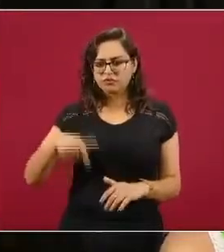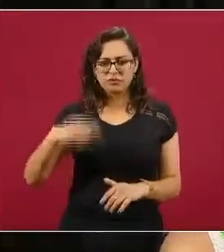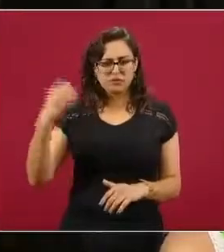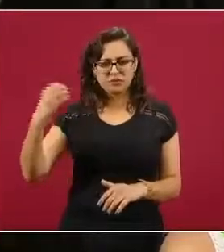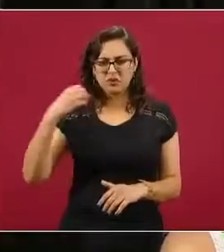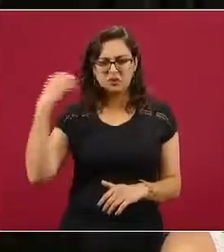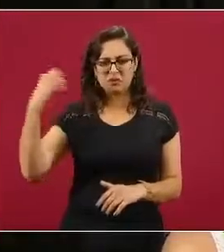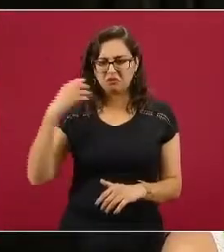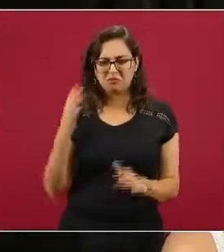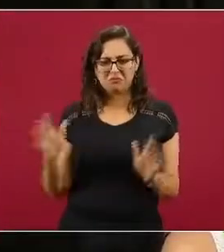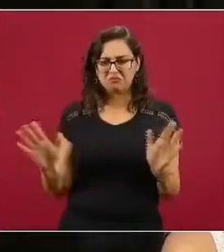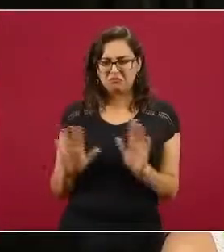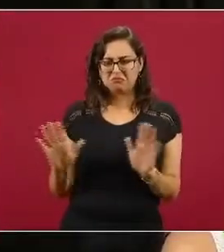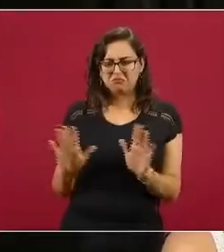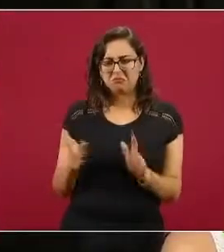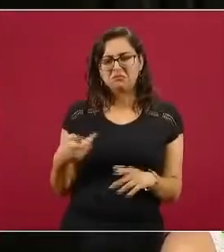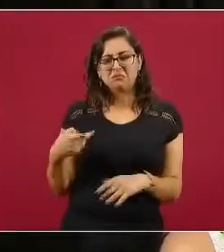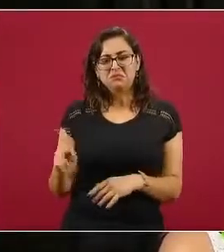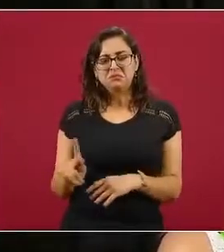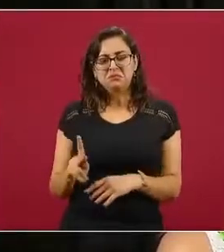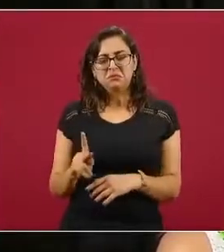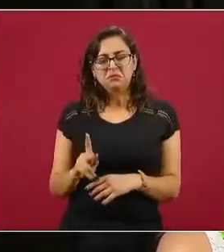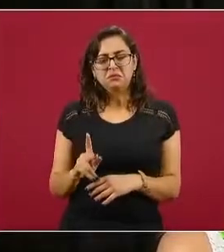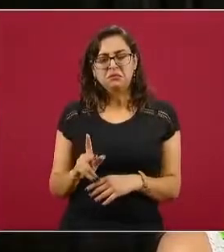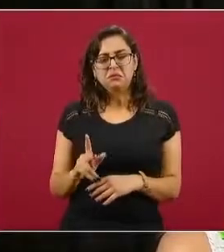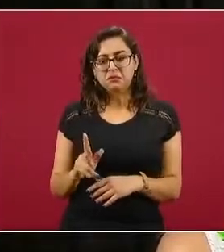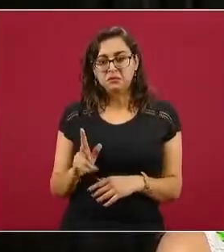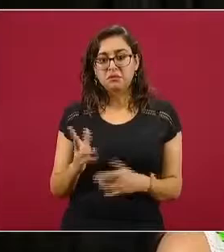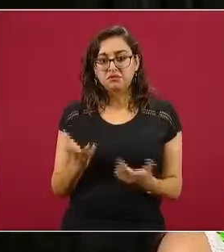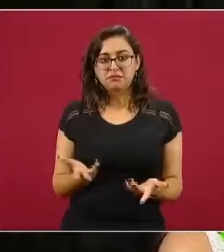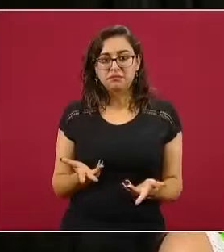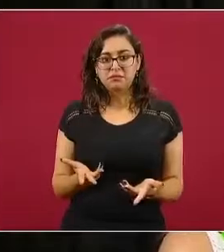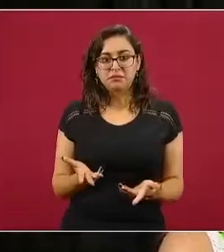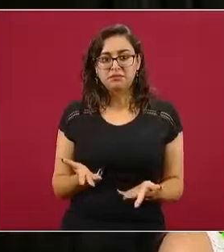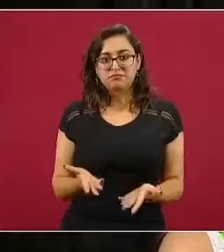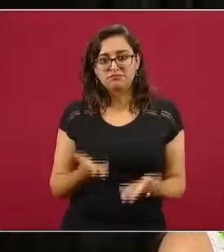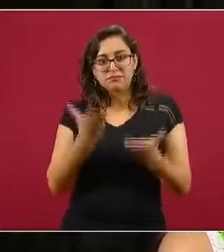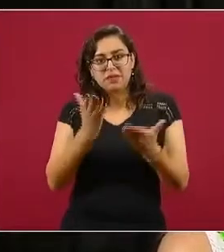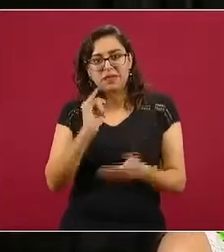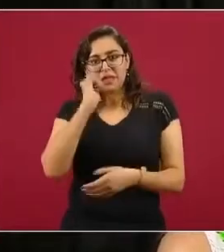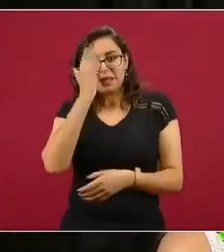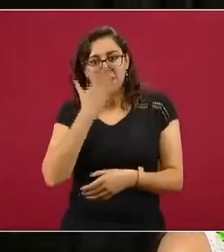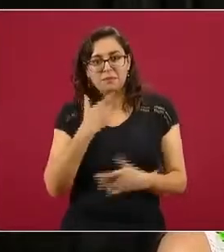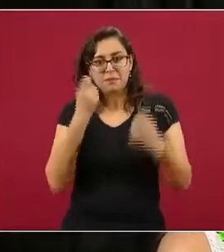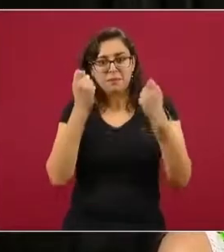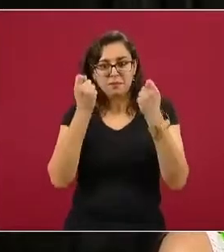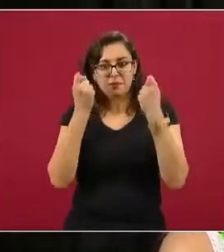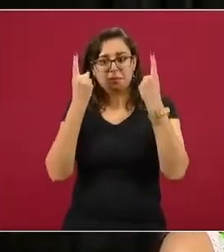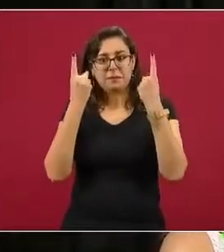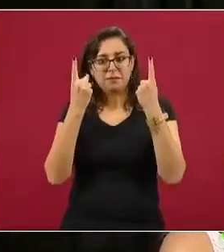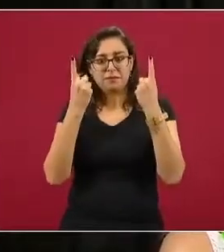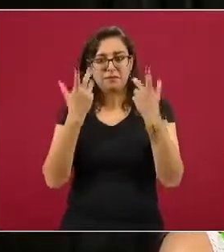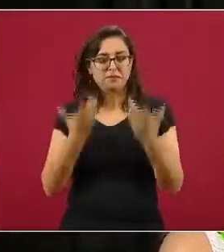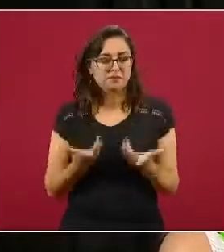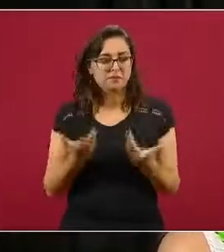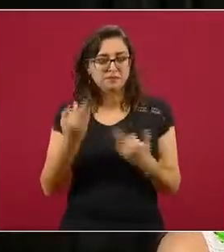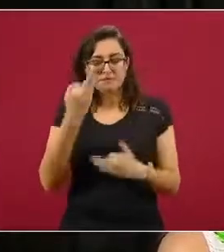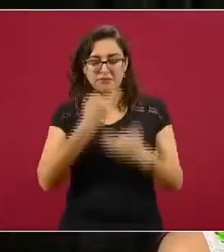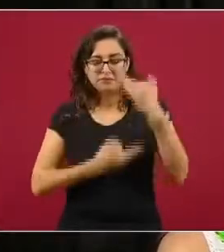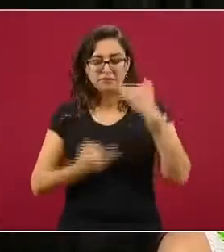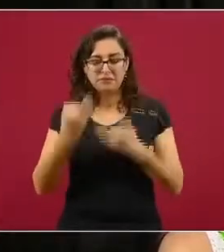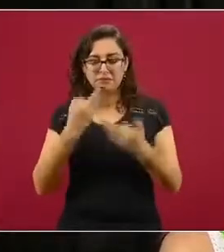de prensa, ¿no? Pero por la imagen que tienen ellos de usted, por todo lo que usted